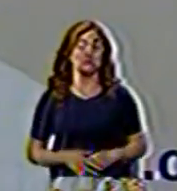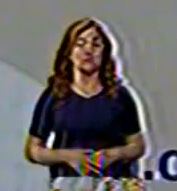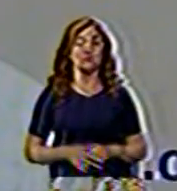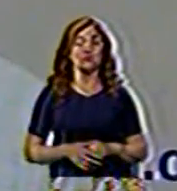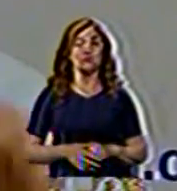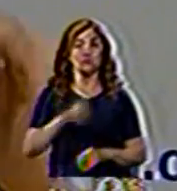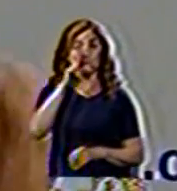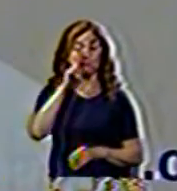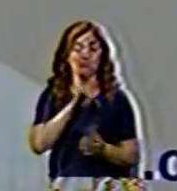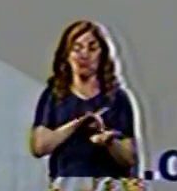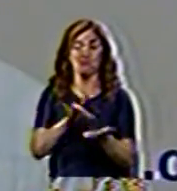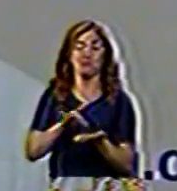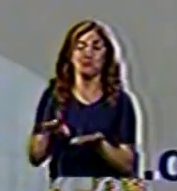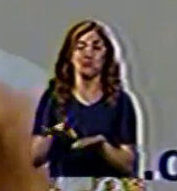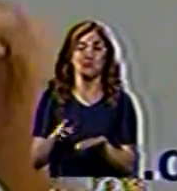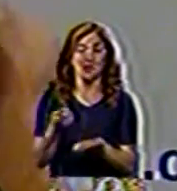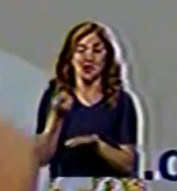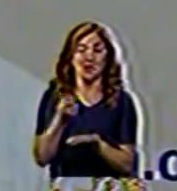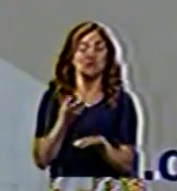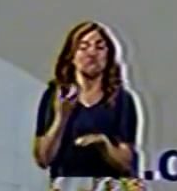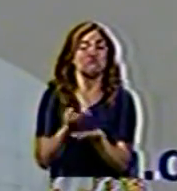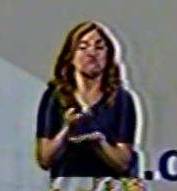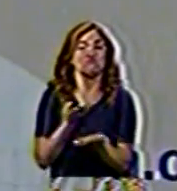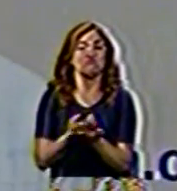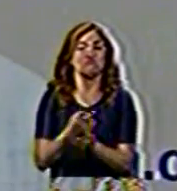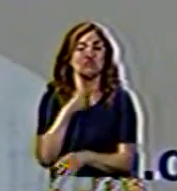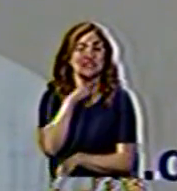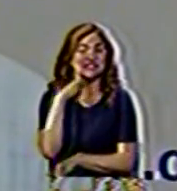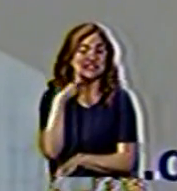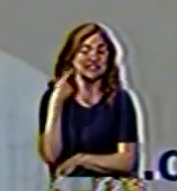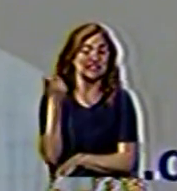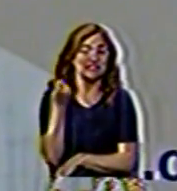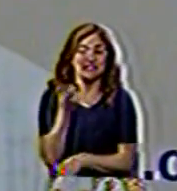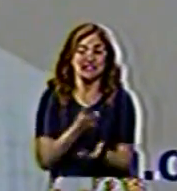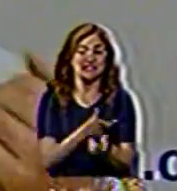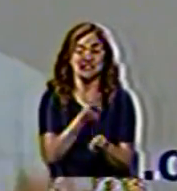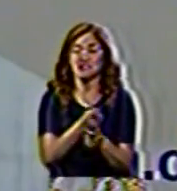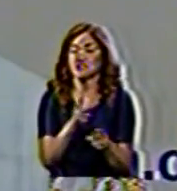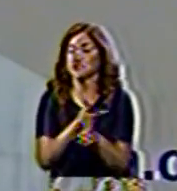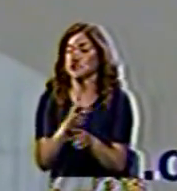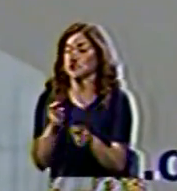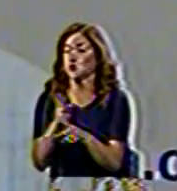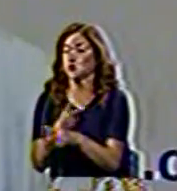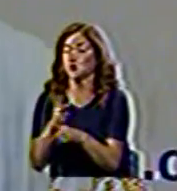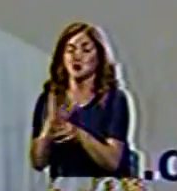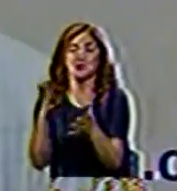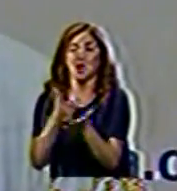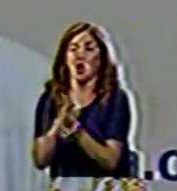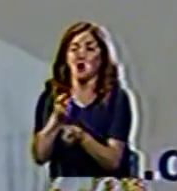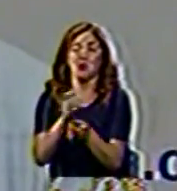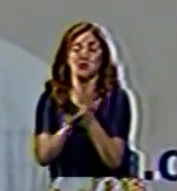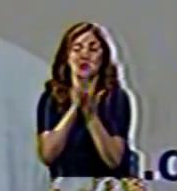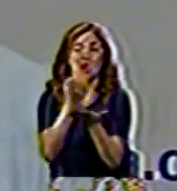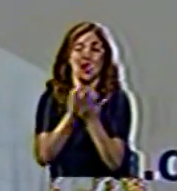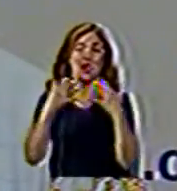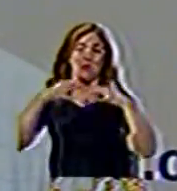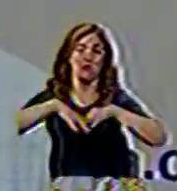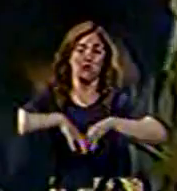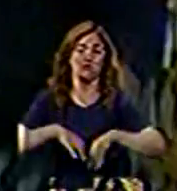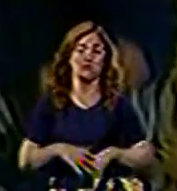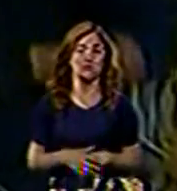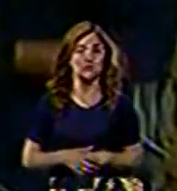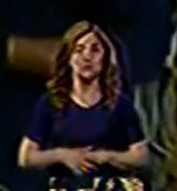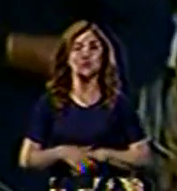disminuye el empleo, no hay ingresos, no hay consumo, no hay producción y la economía no